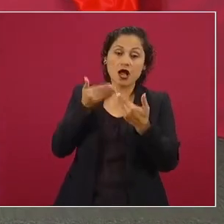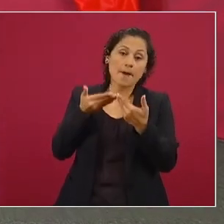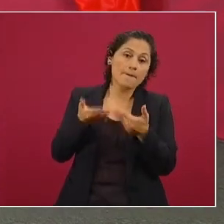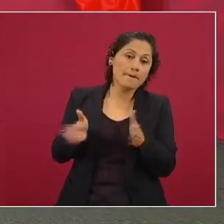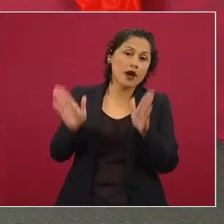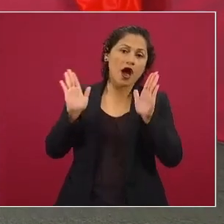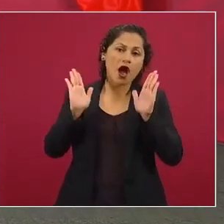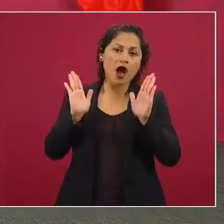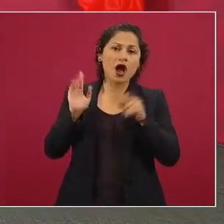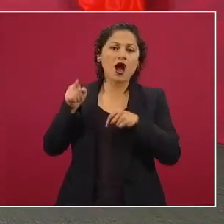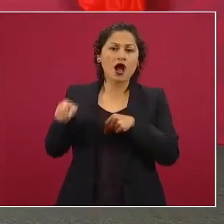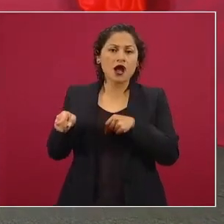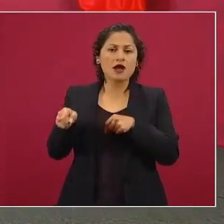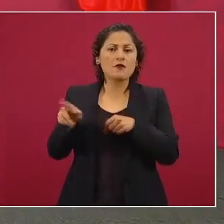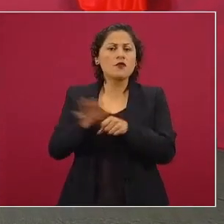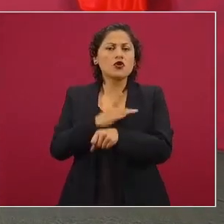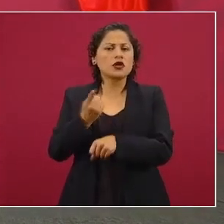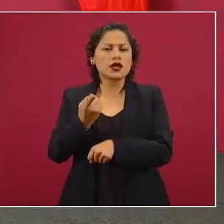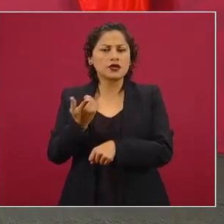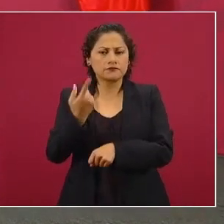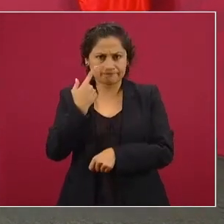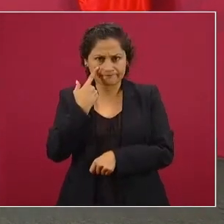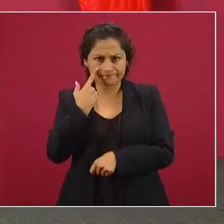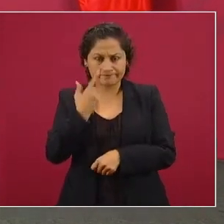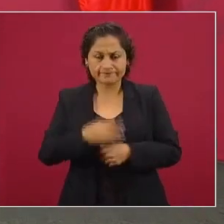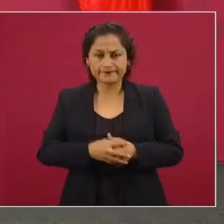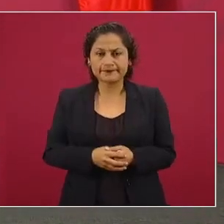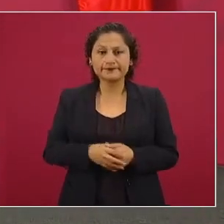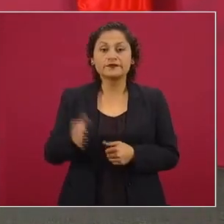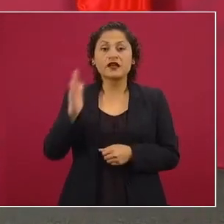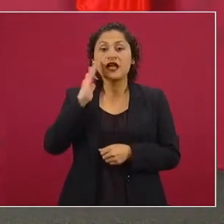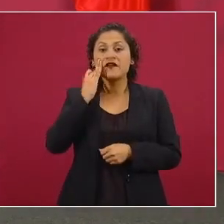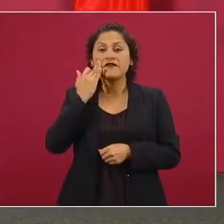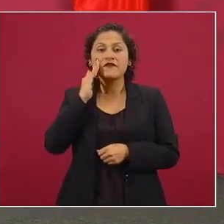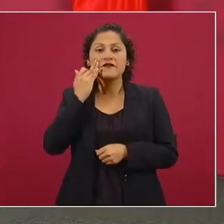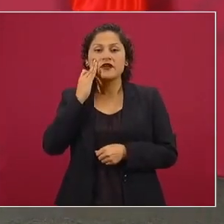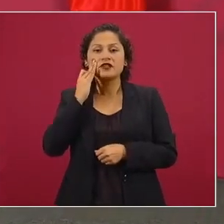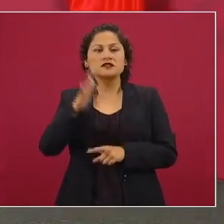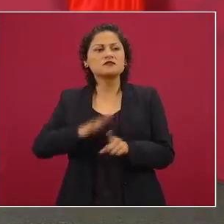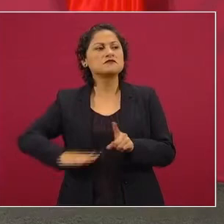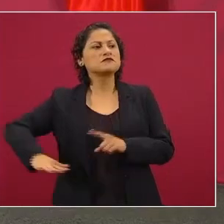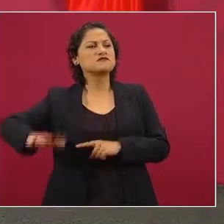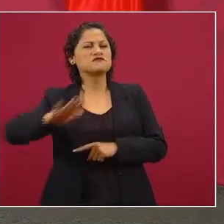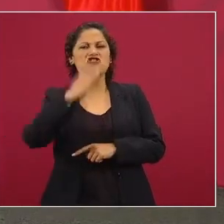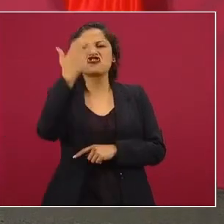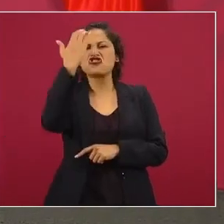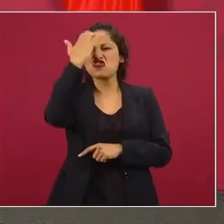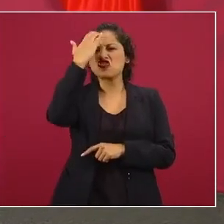y tiene una explicación. El Face es más popular.